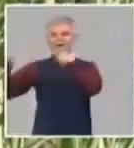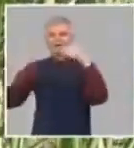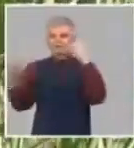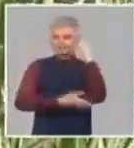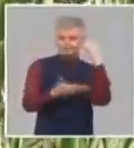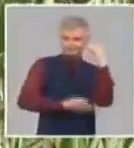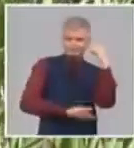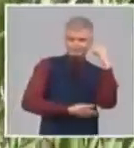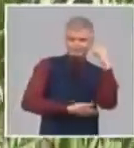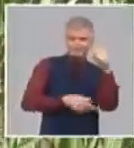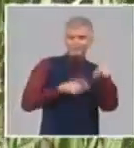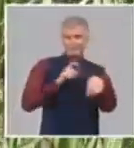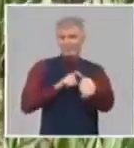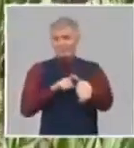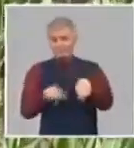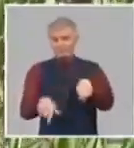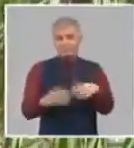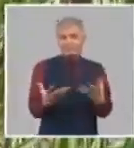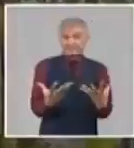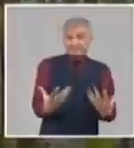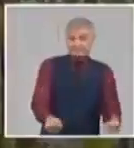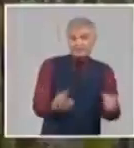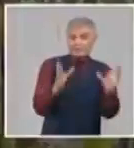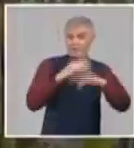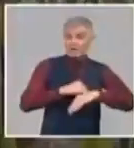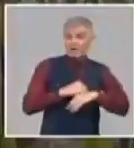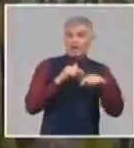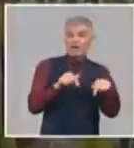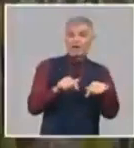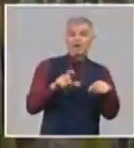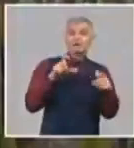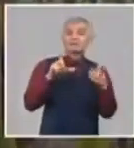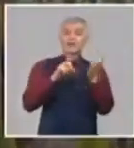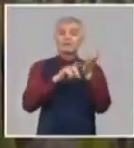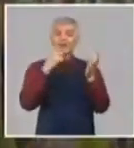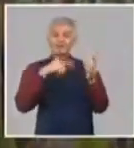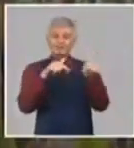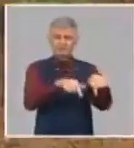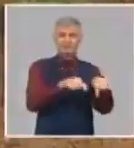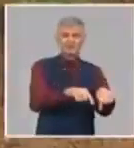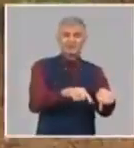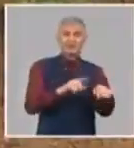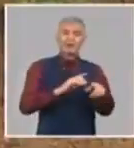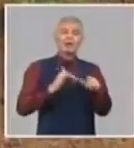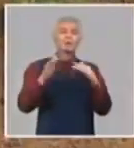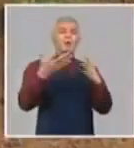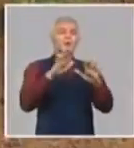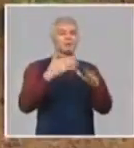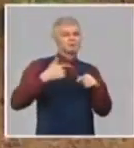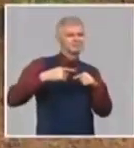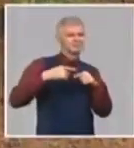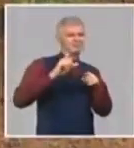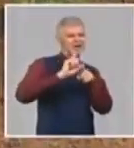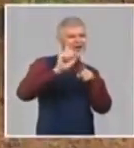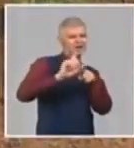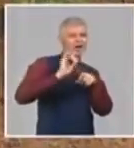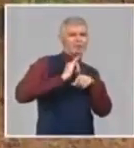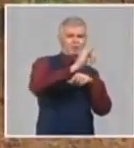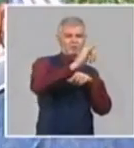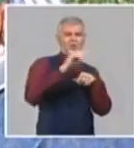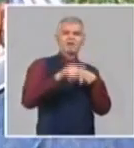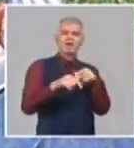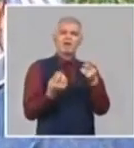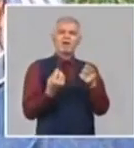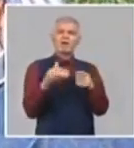en condiciones de secano, la cooperativa, situada a unos 23 kilómetros de la cabecera municipal, avanza en la producción de viandas y